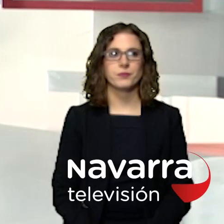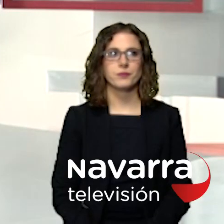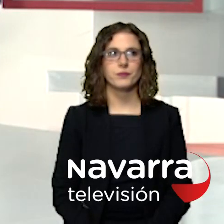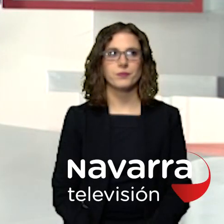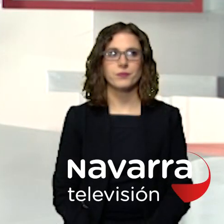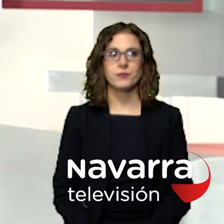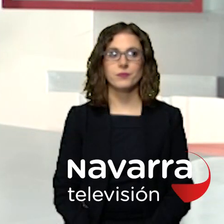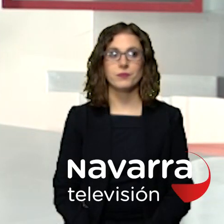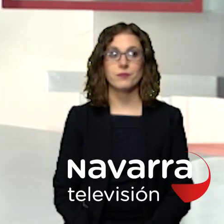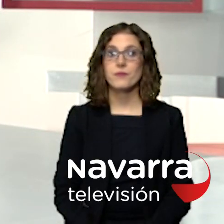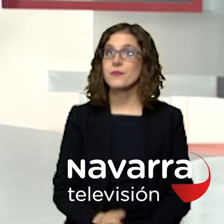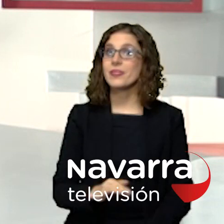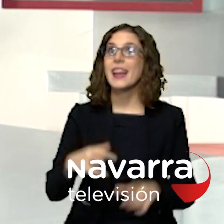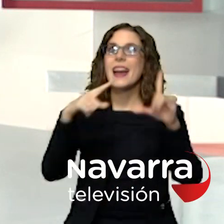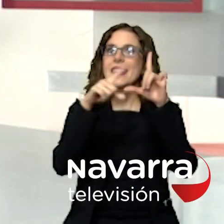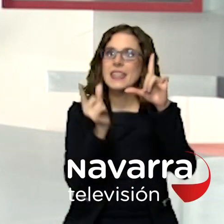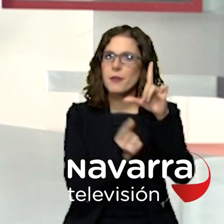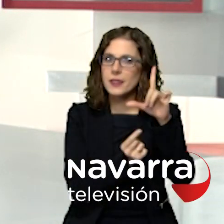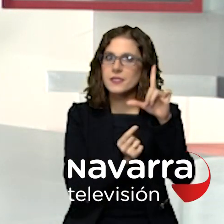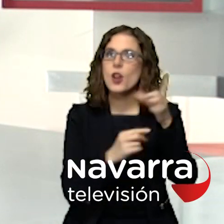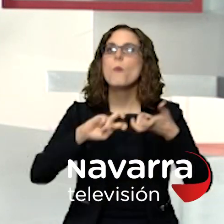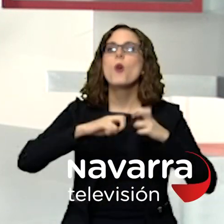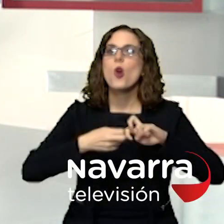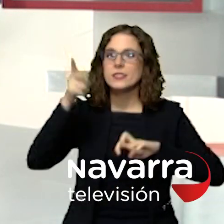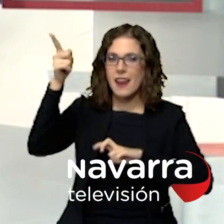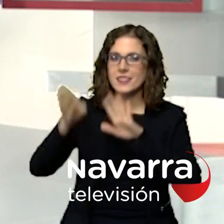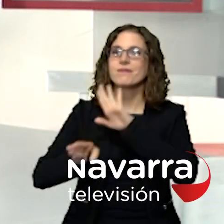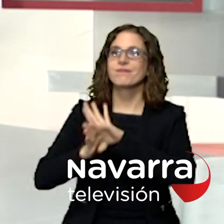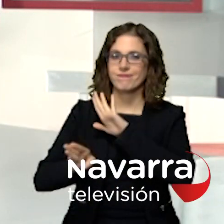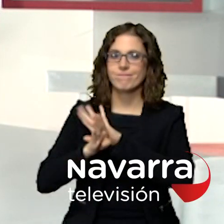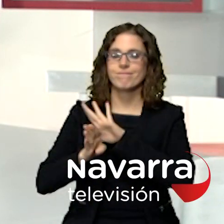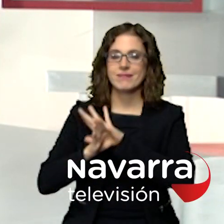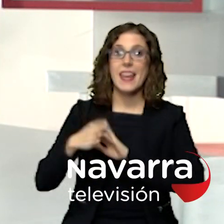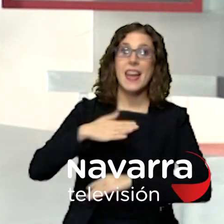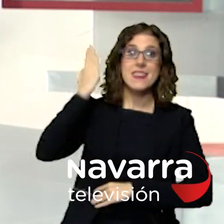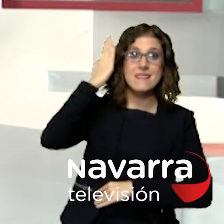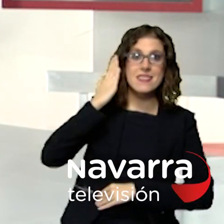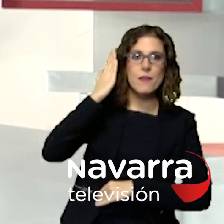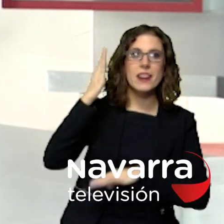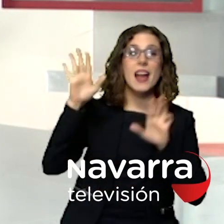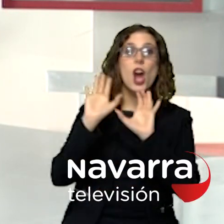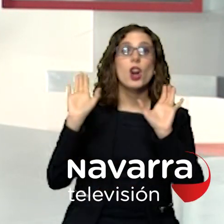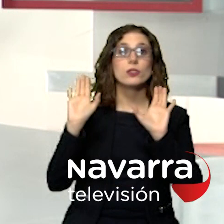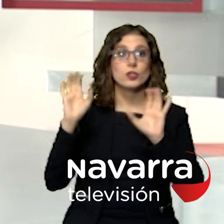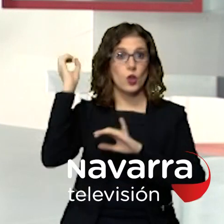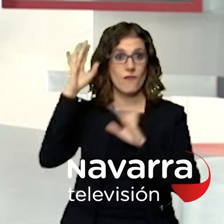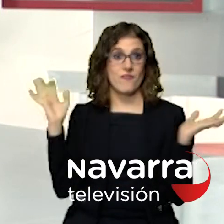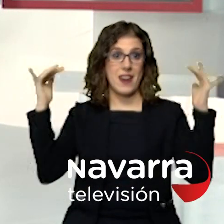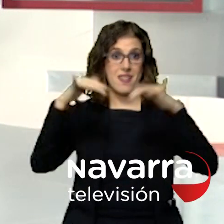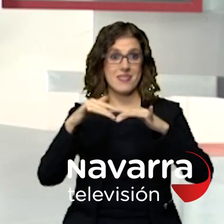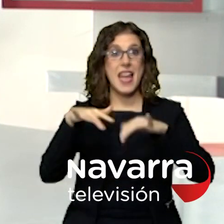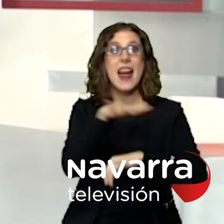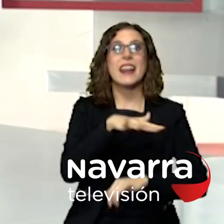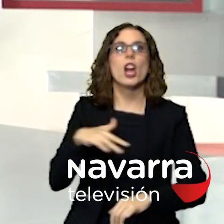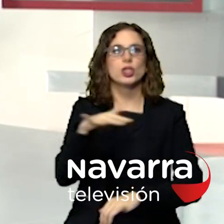Y Navarra Televisión continúa en Bruselas. La comunidad foral participa de la Conferencia de las Regiones que se ha organizado